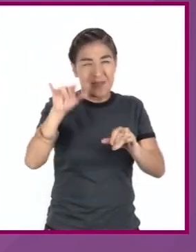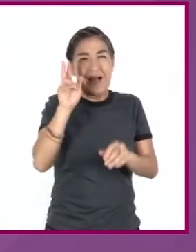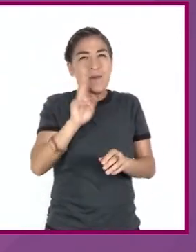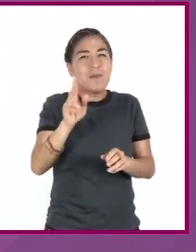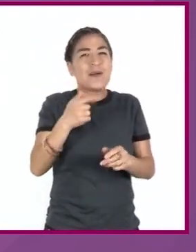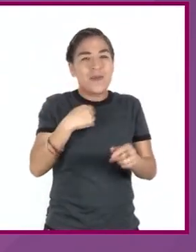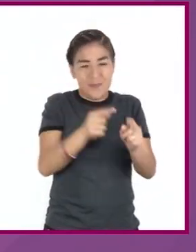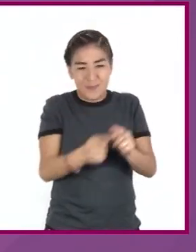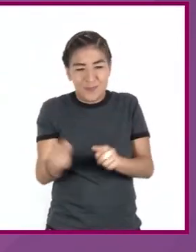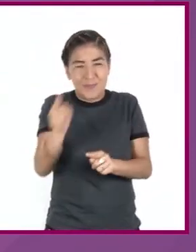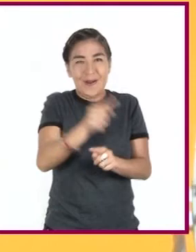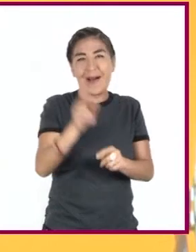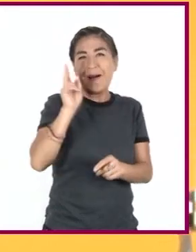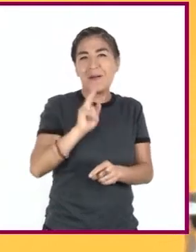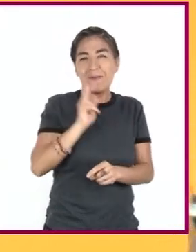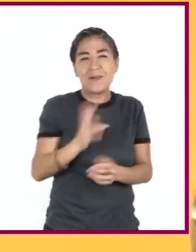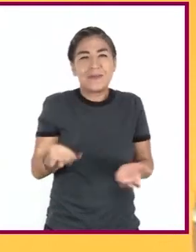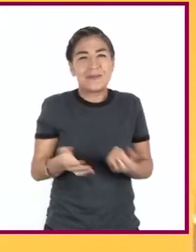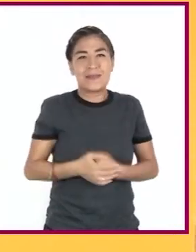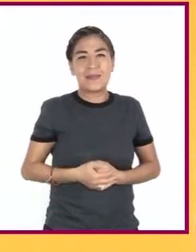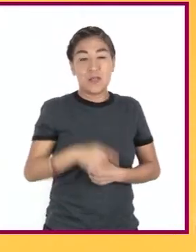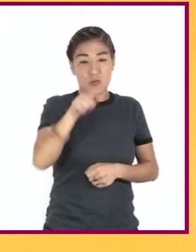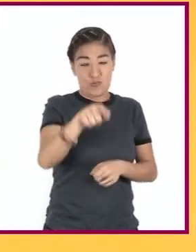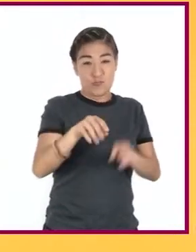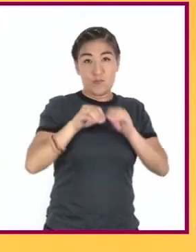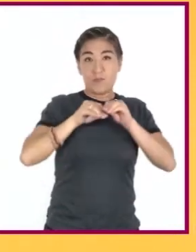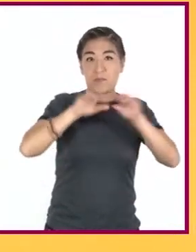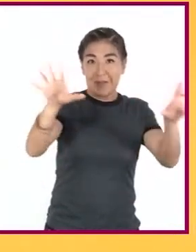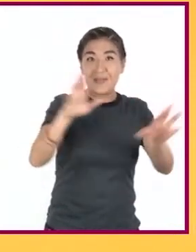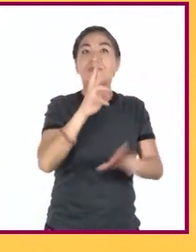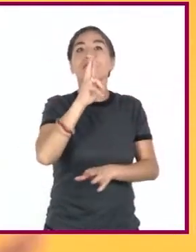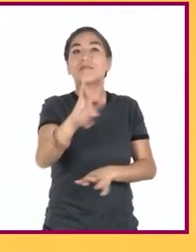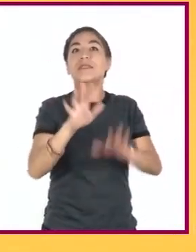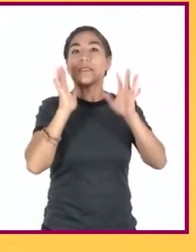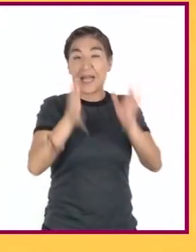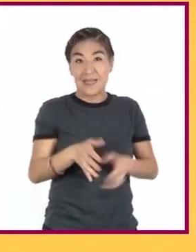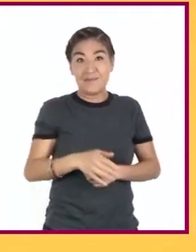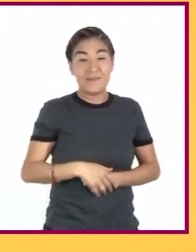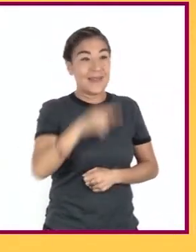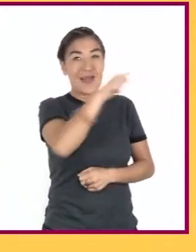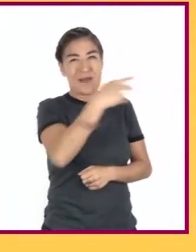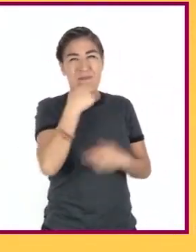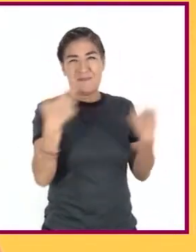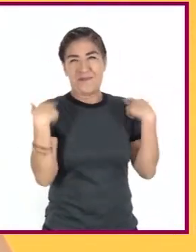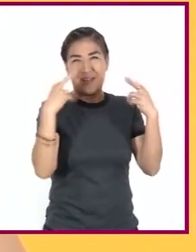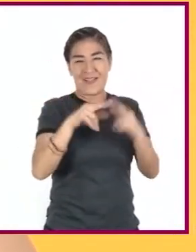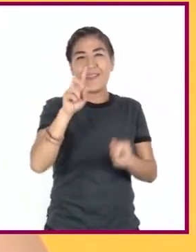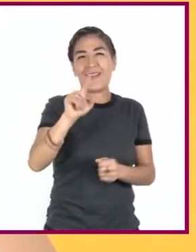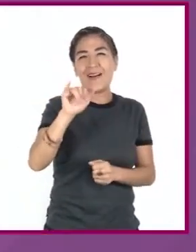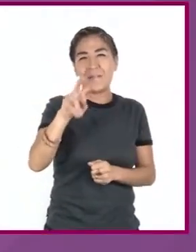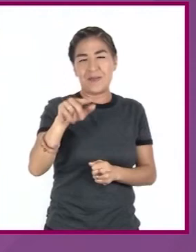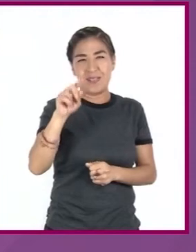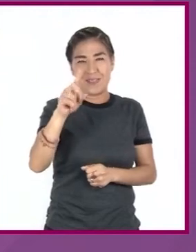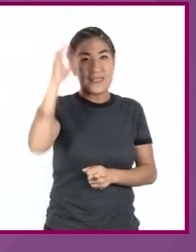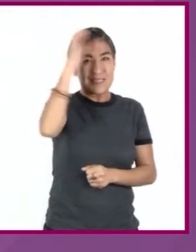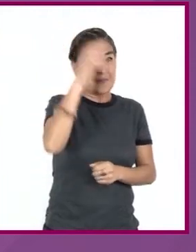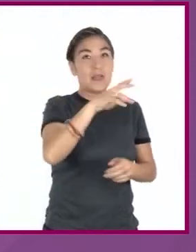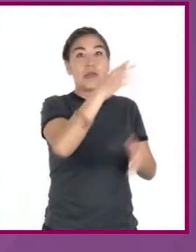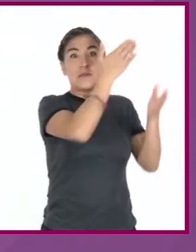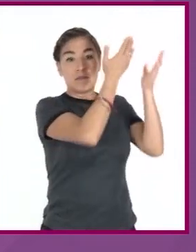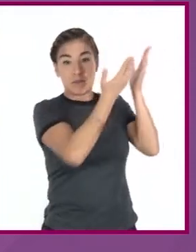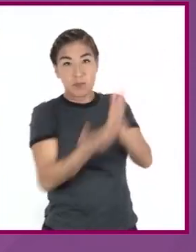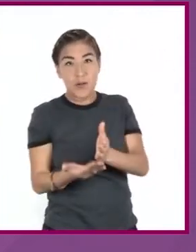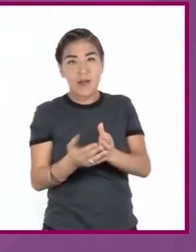logrado. Publicó sus resultados y cuando Davy regresó se enteró de la noticia. Así